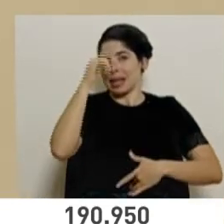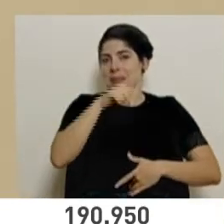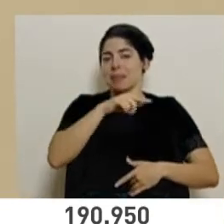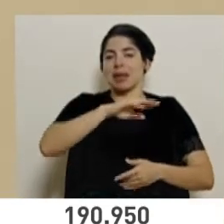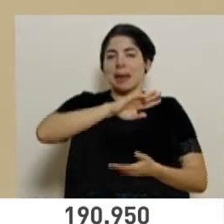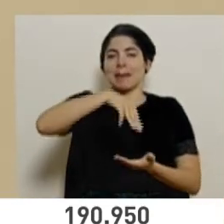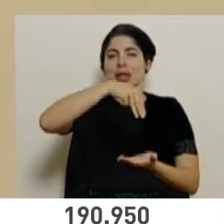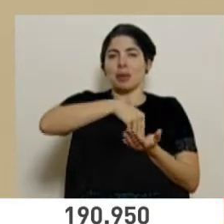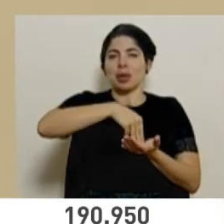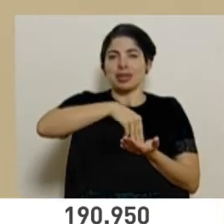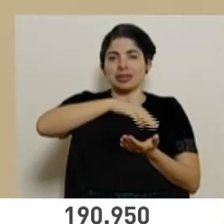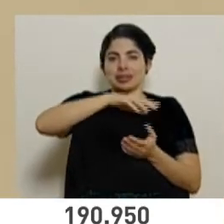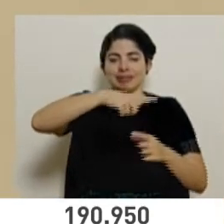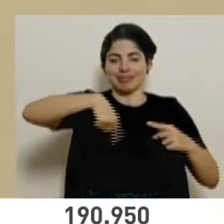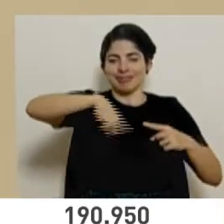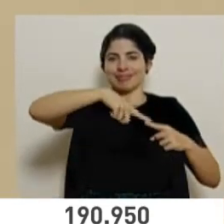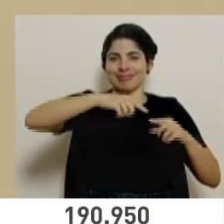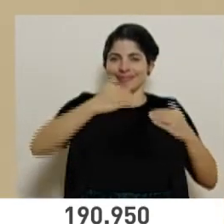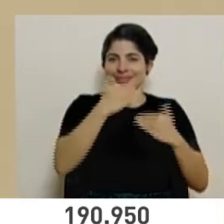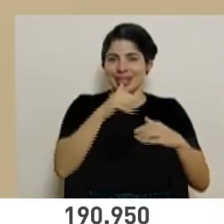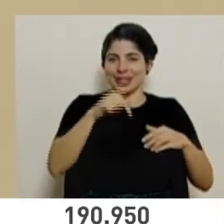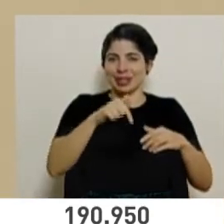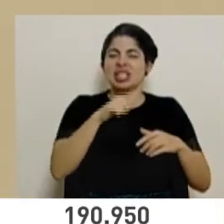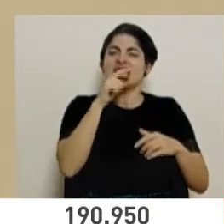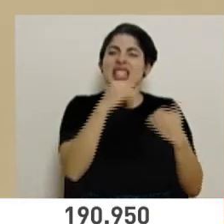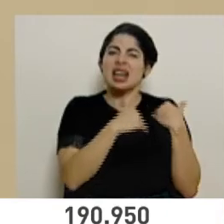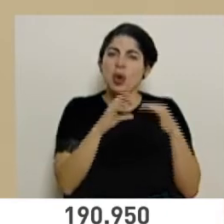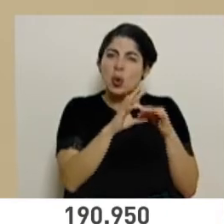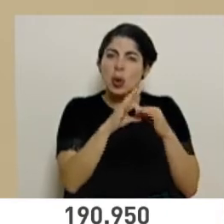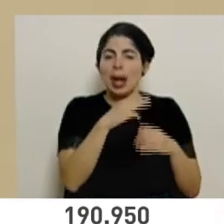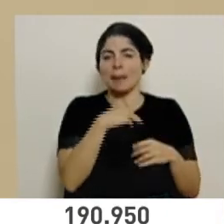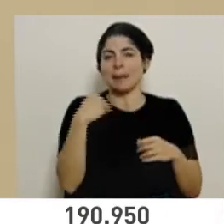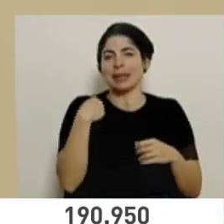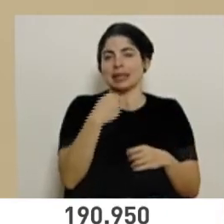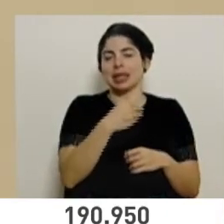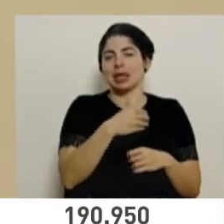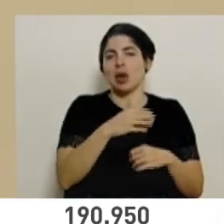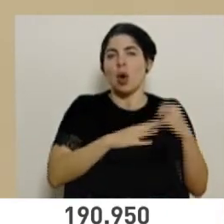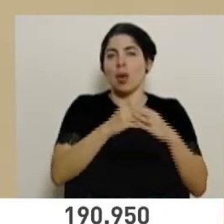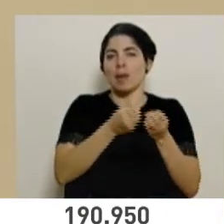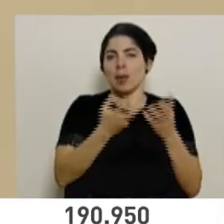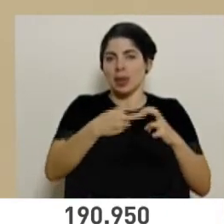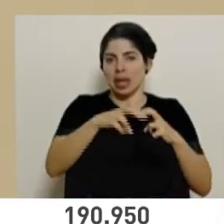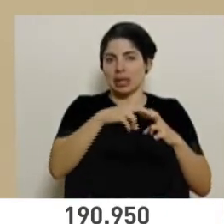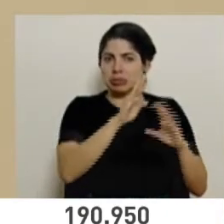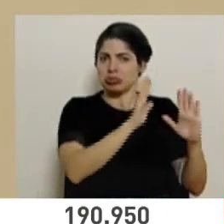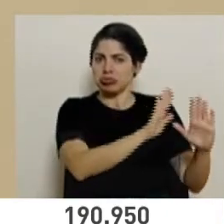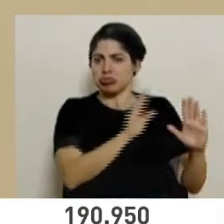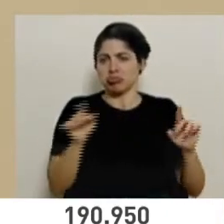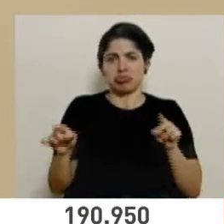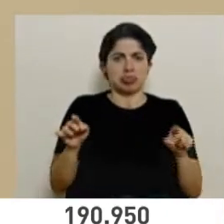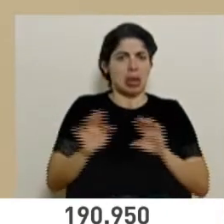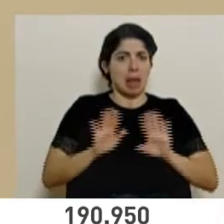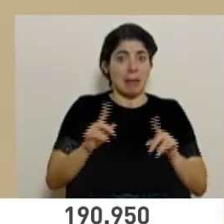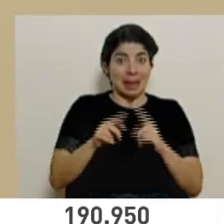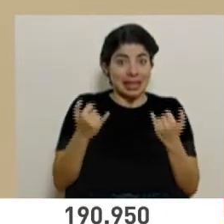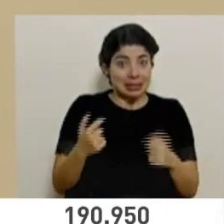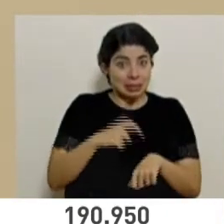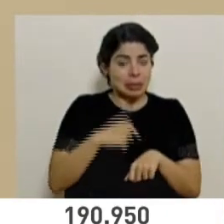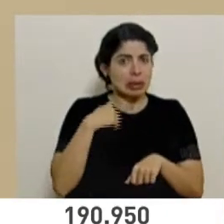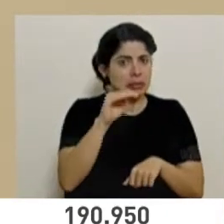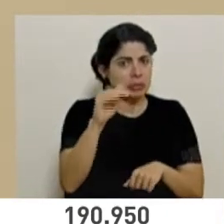casco metropolitano bajo la coordinación del Ministerio de Obras Públicas y Transportes. Por lo tanto, de momento,